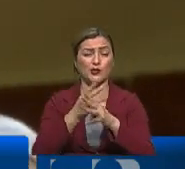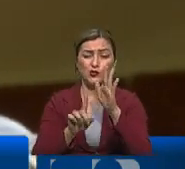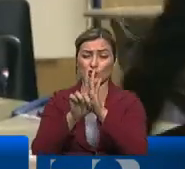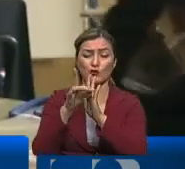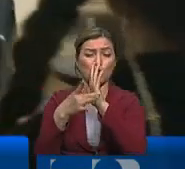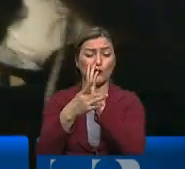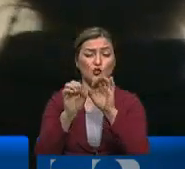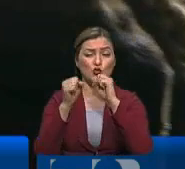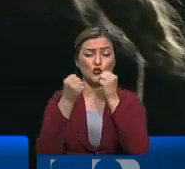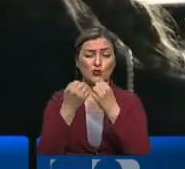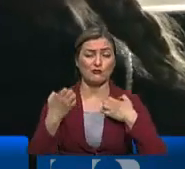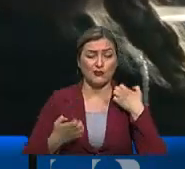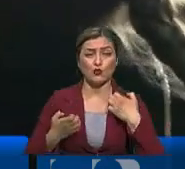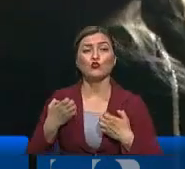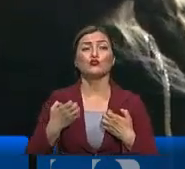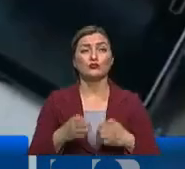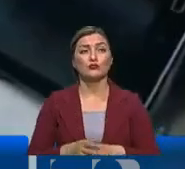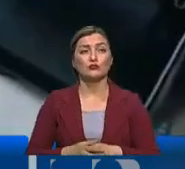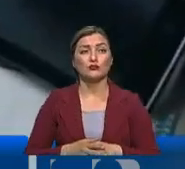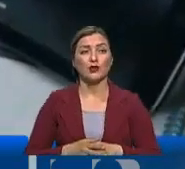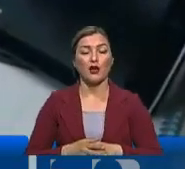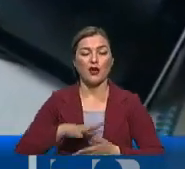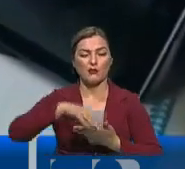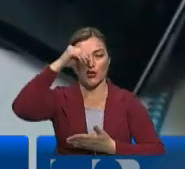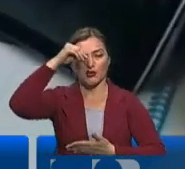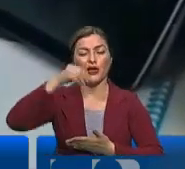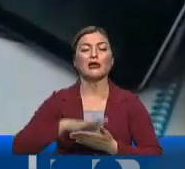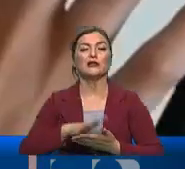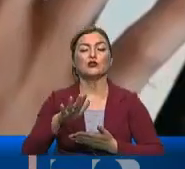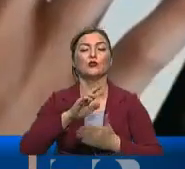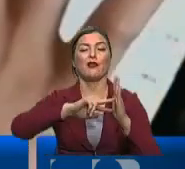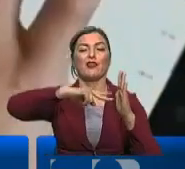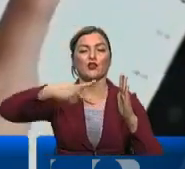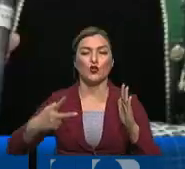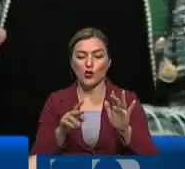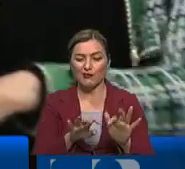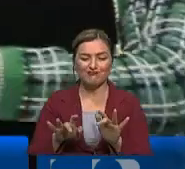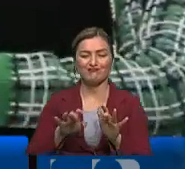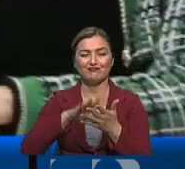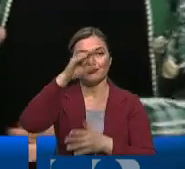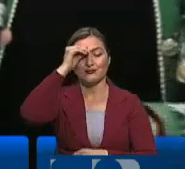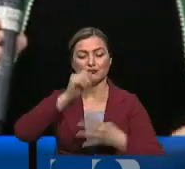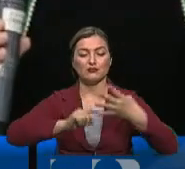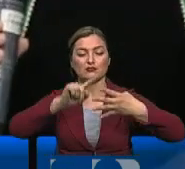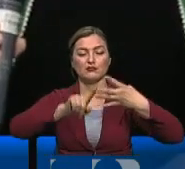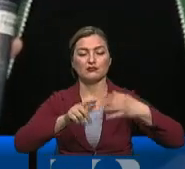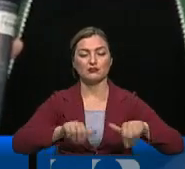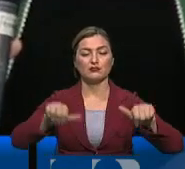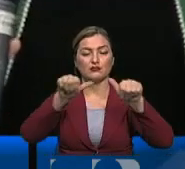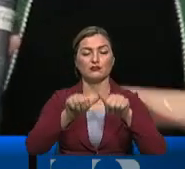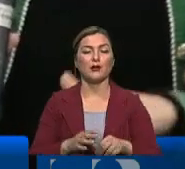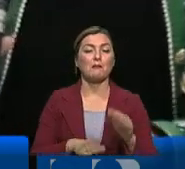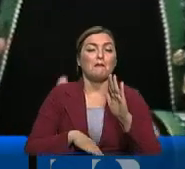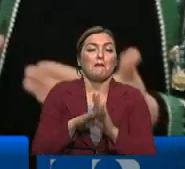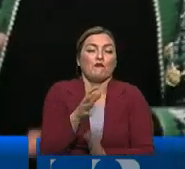habilidades socioemocionales y la alfabetización informática o ciudadanía digital. Esas son las 4 áreas de